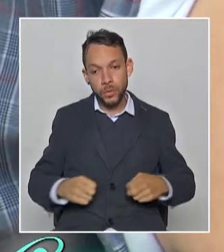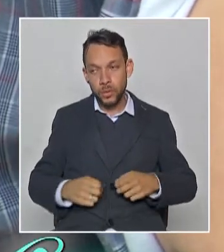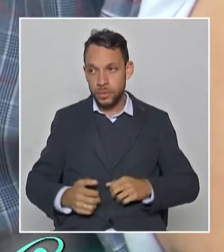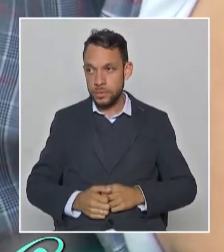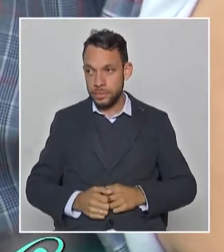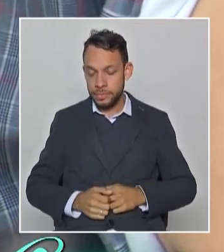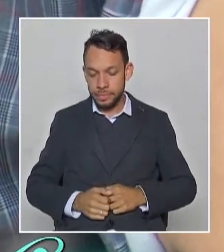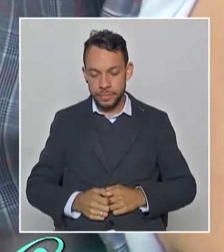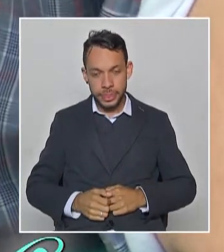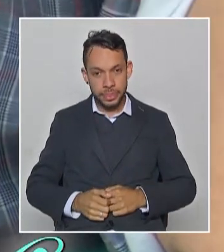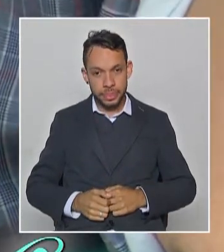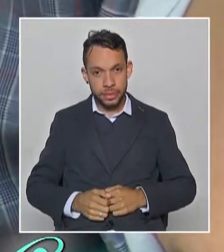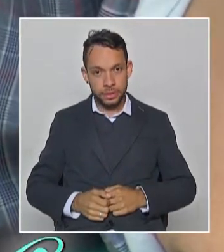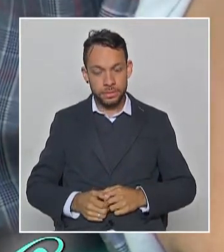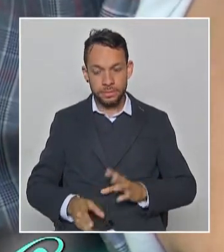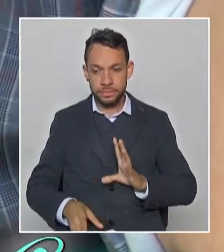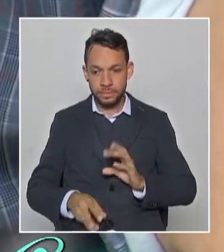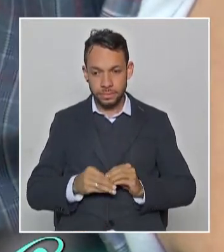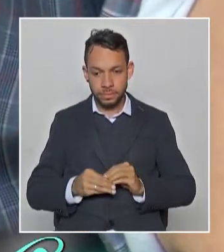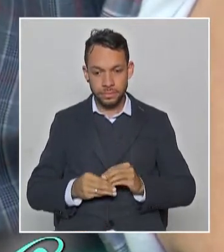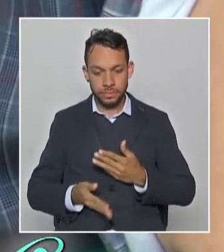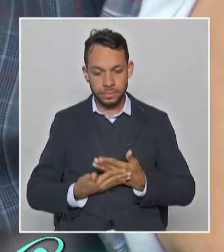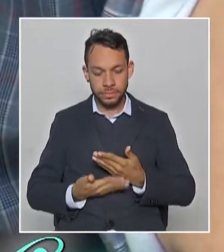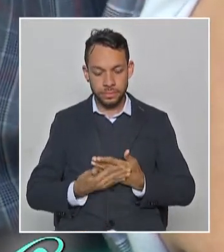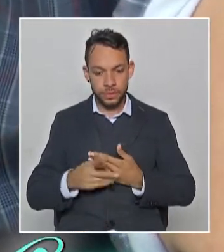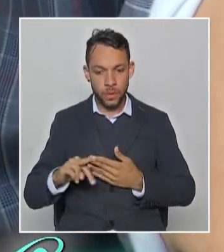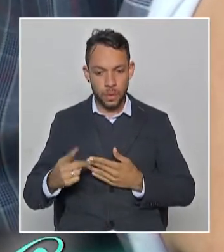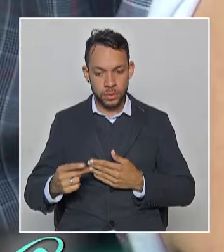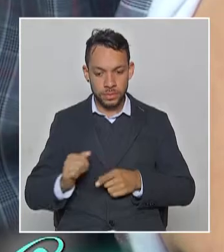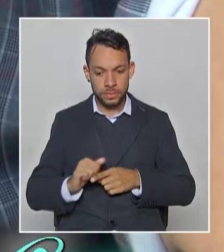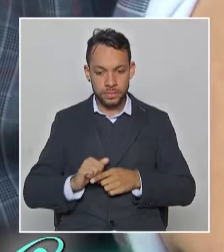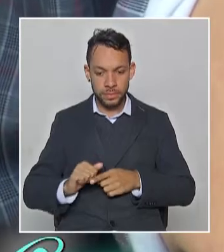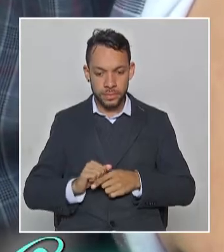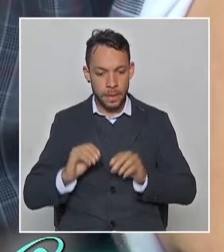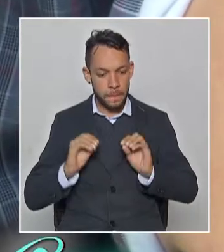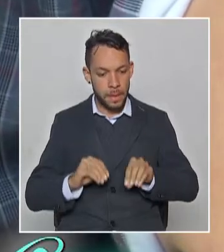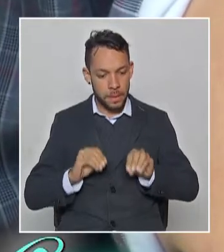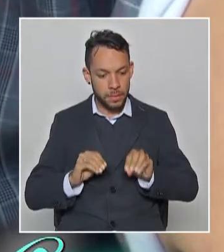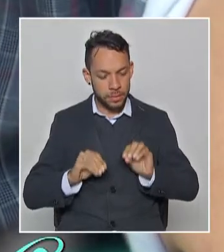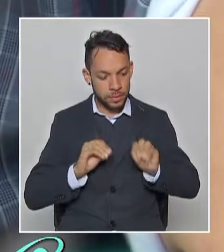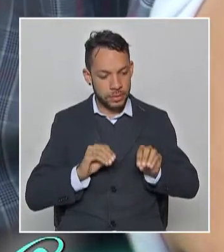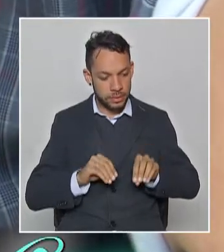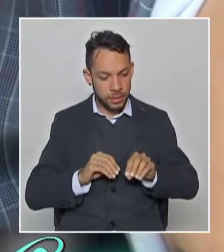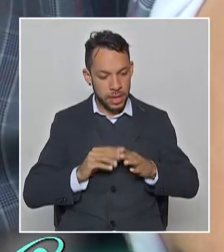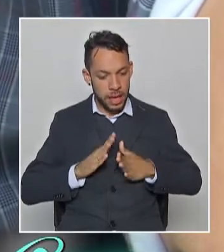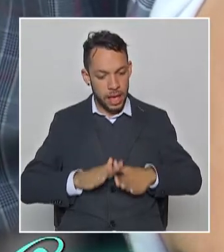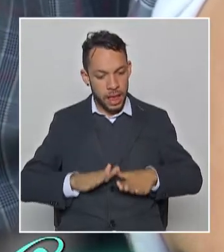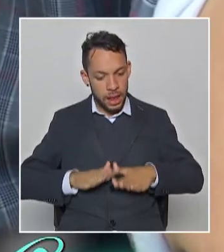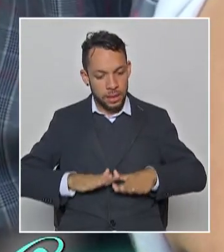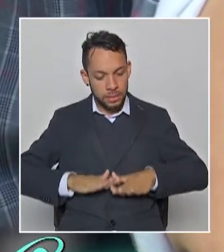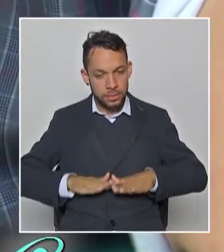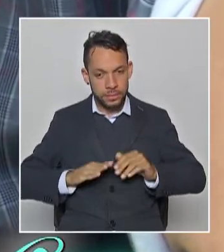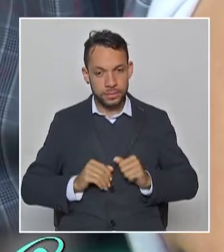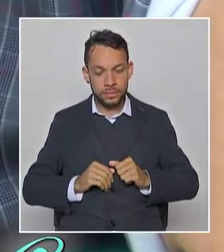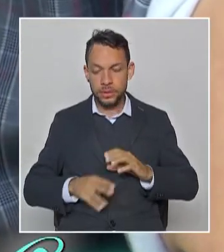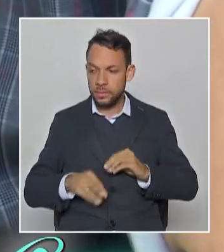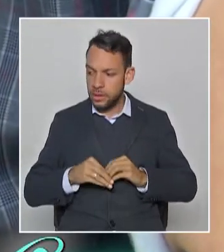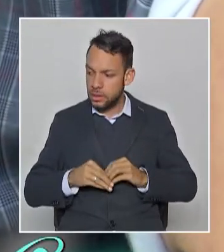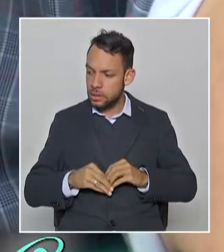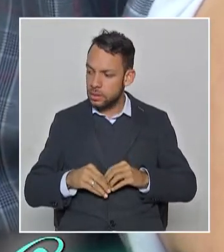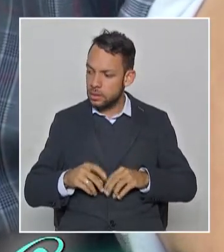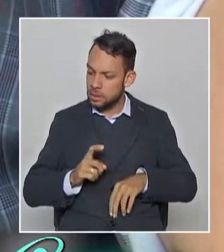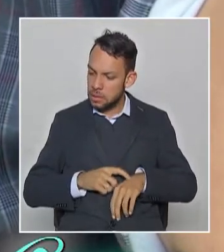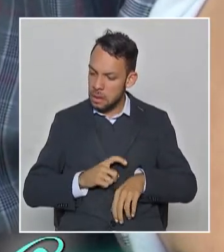es. Bueno, vamos a hacer el otro procedimiento acá y lo dejamos descansar. Es como ¿Cuánto tiempo se